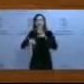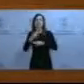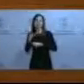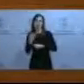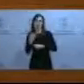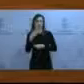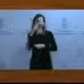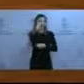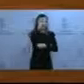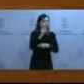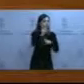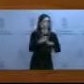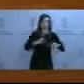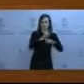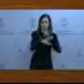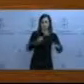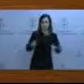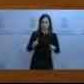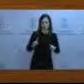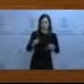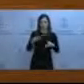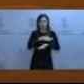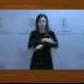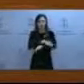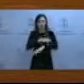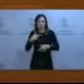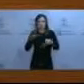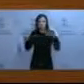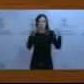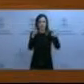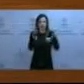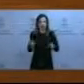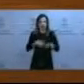esto, ni creen en esa orientación, ni van a hacer nada